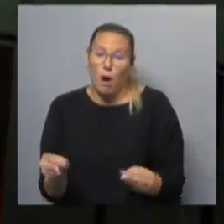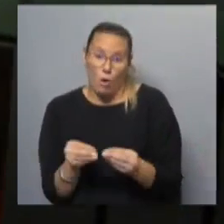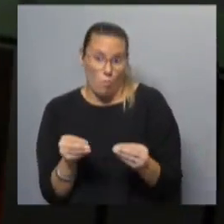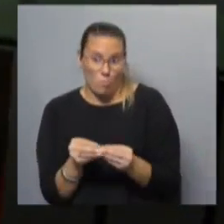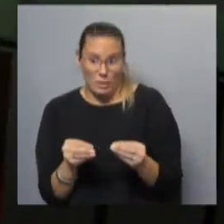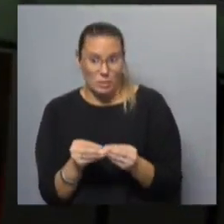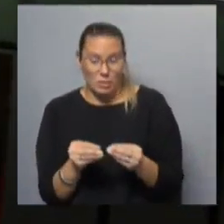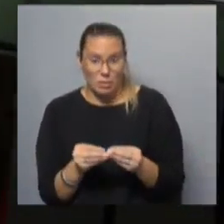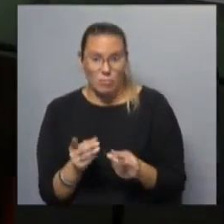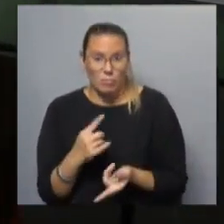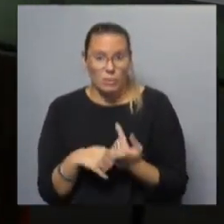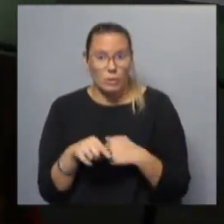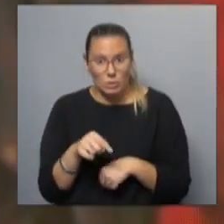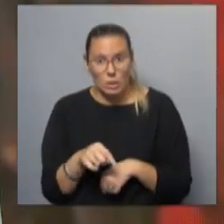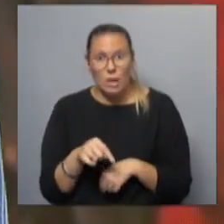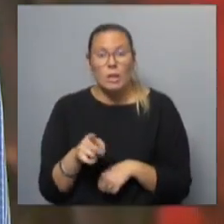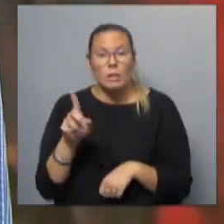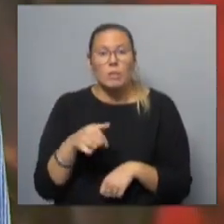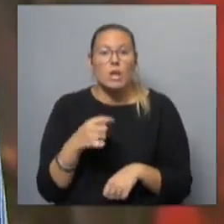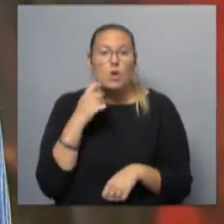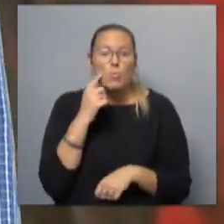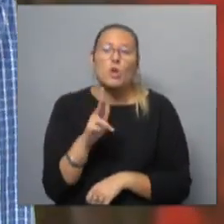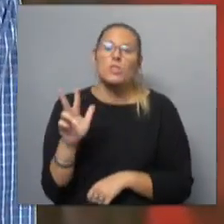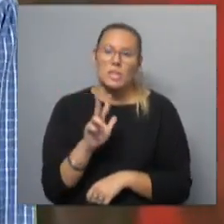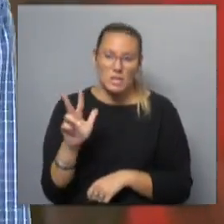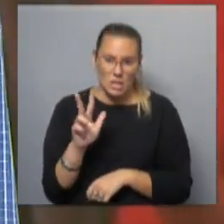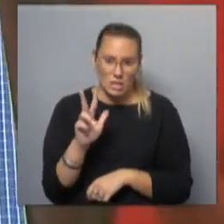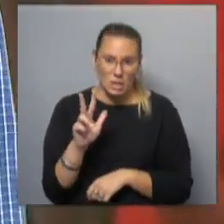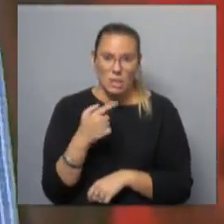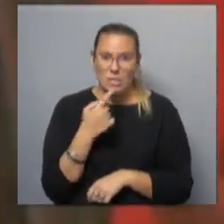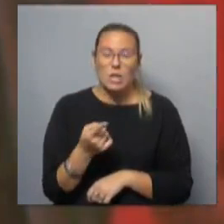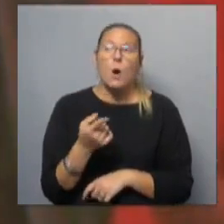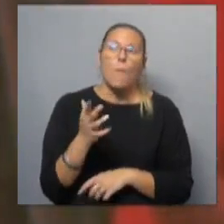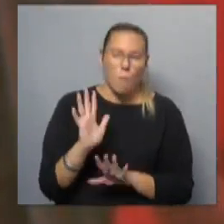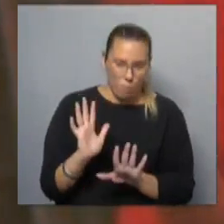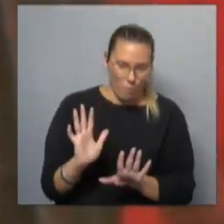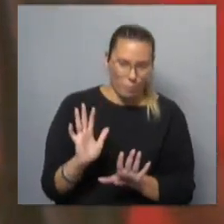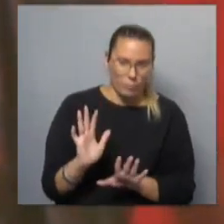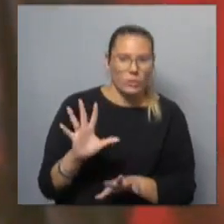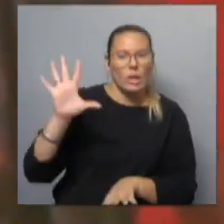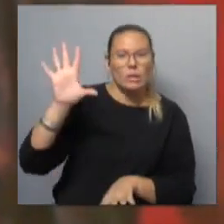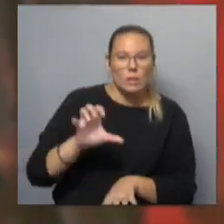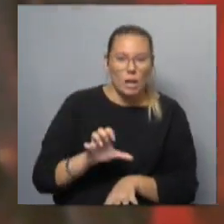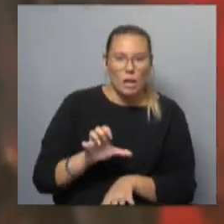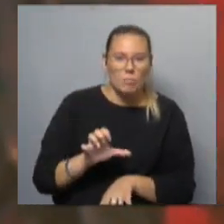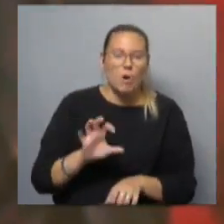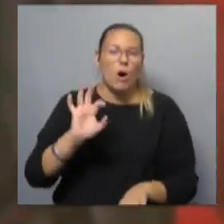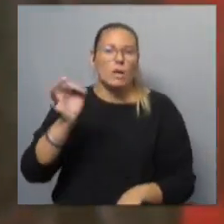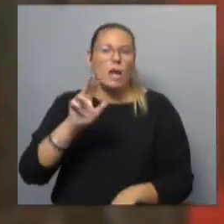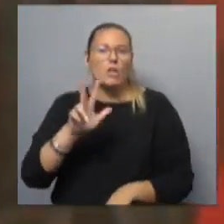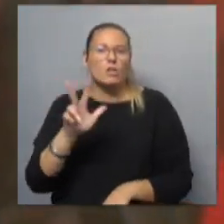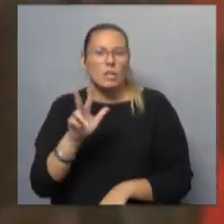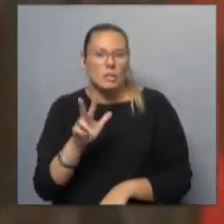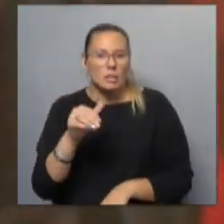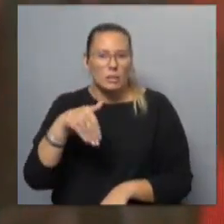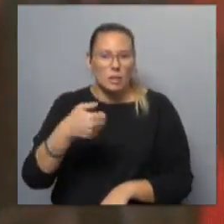compañeros. Entonces de ahí saldría el número 33. Decirles, bueno, miren que traemos al grado 33 de la